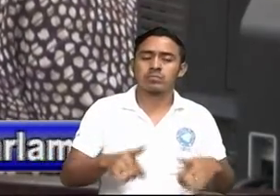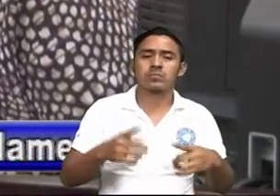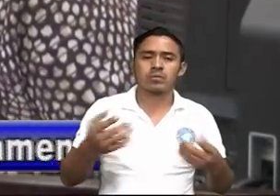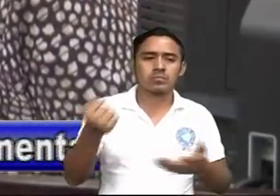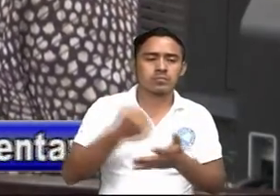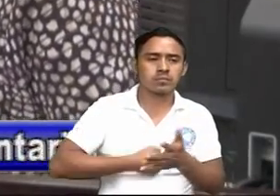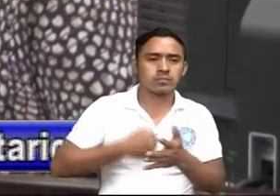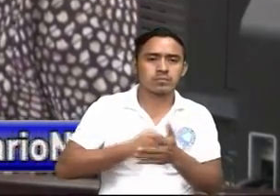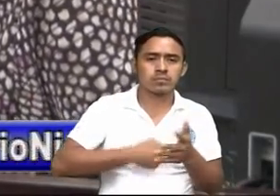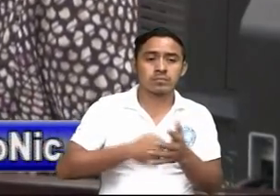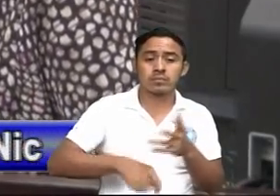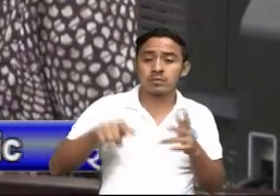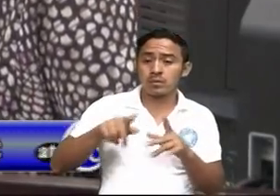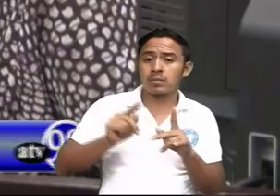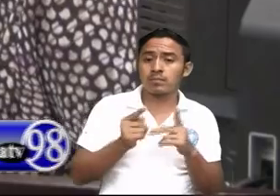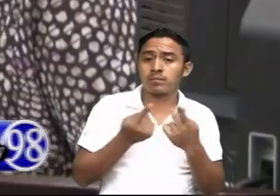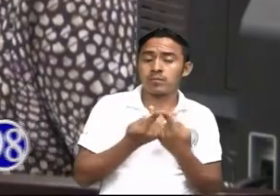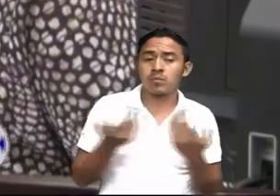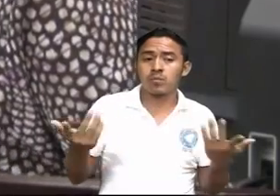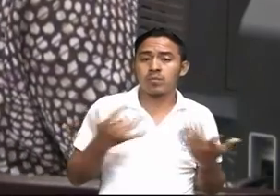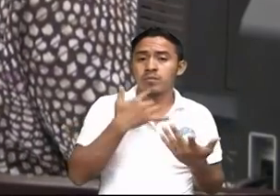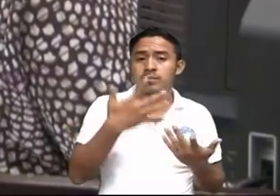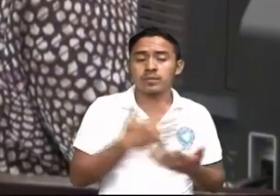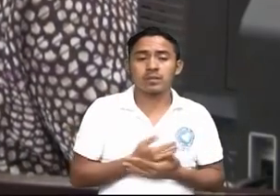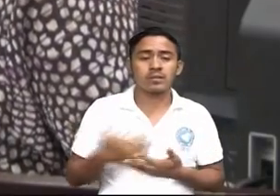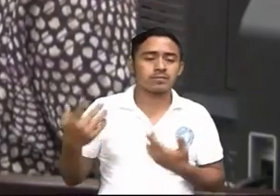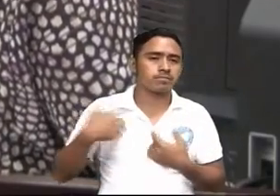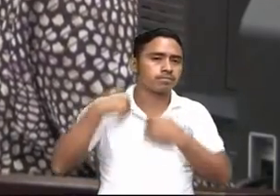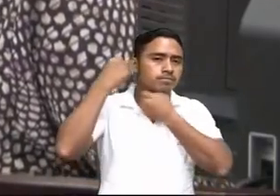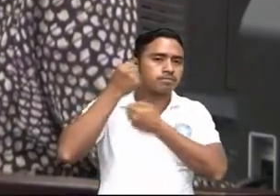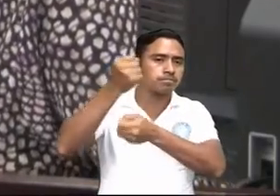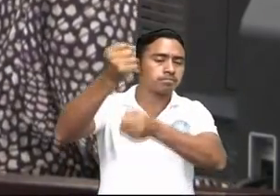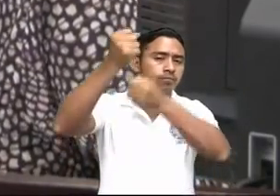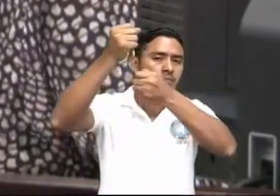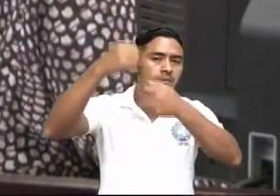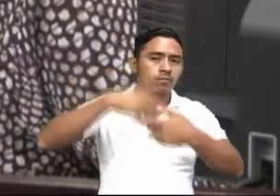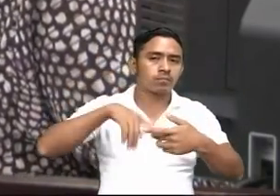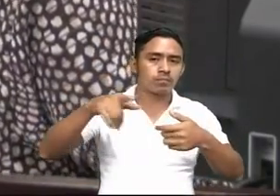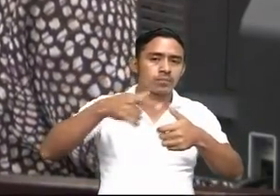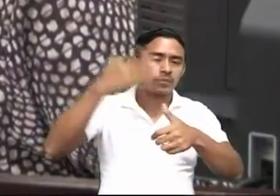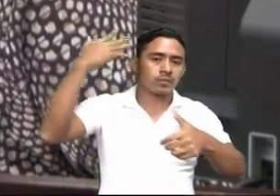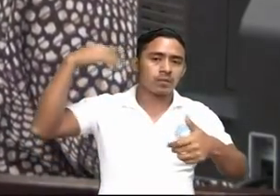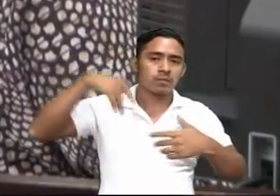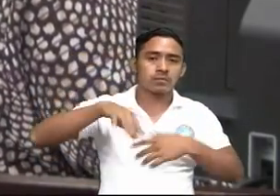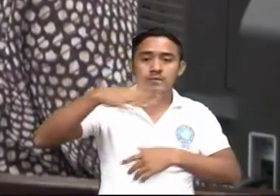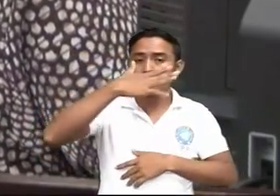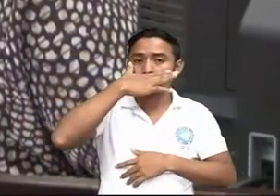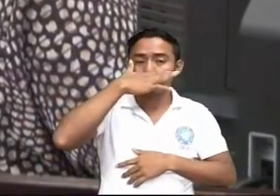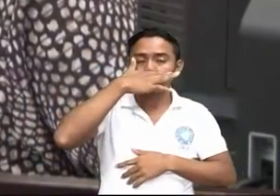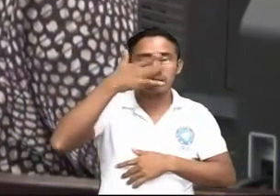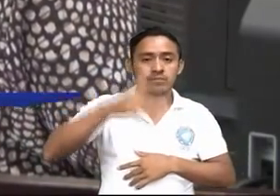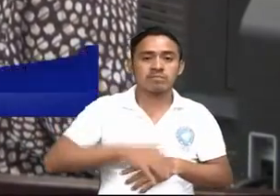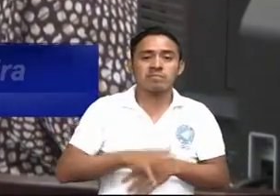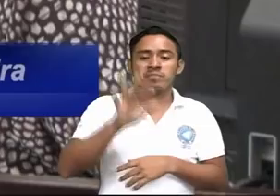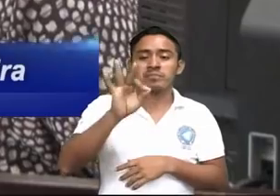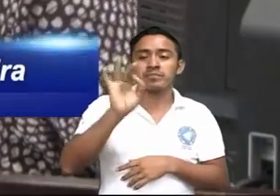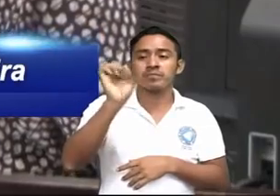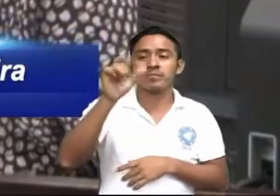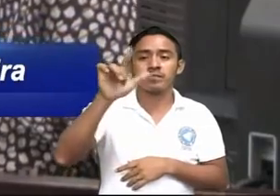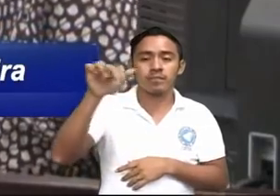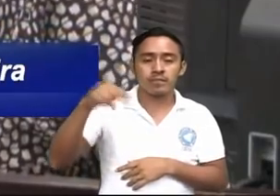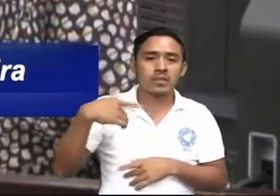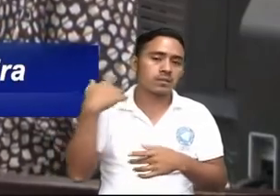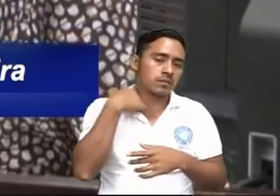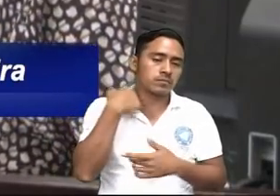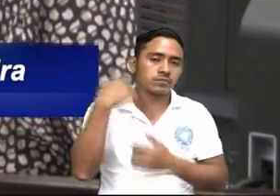defendimos a este pueblo porque éramos la vanguardia del pueblo de Nicaragua y el Frente Sandinista seguimos siendo la vanguardia